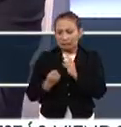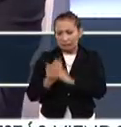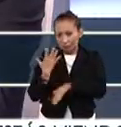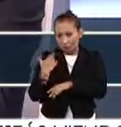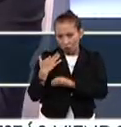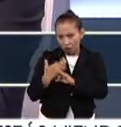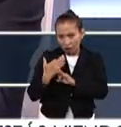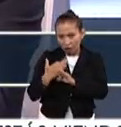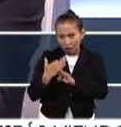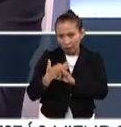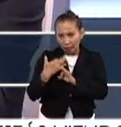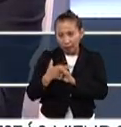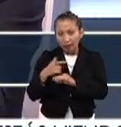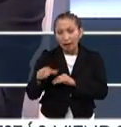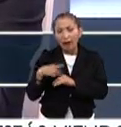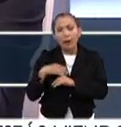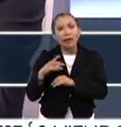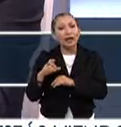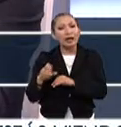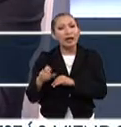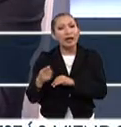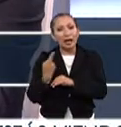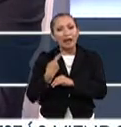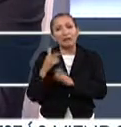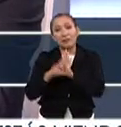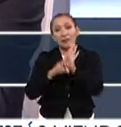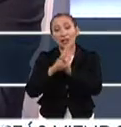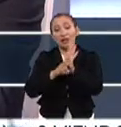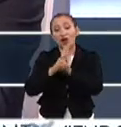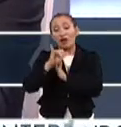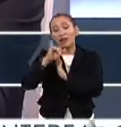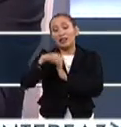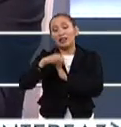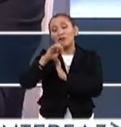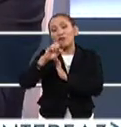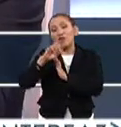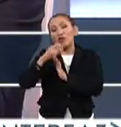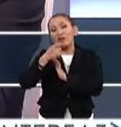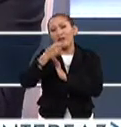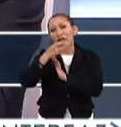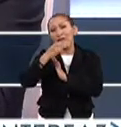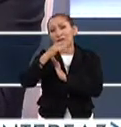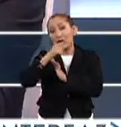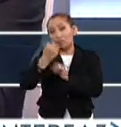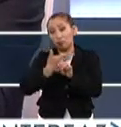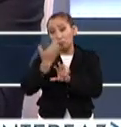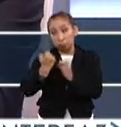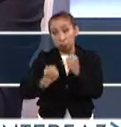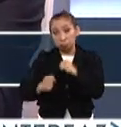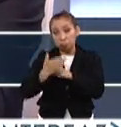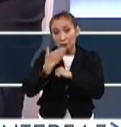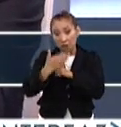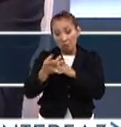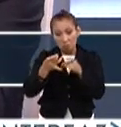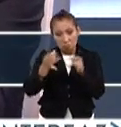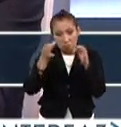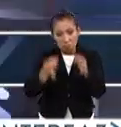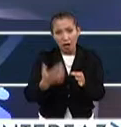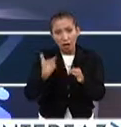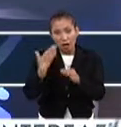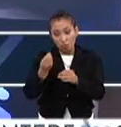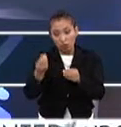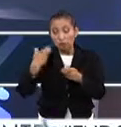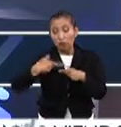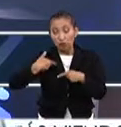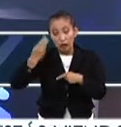el más novedoso que tenemos son las videoinfografías, que son muy exitosas, son de gran calidad y de gran